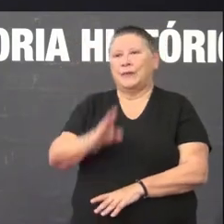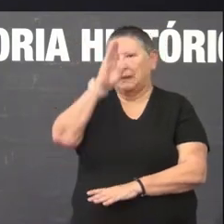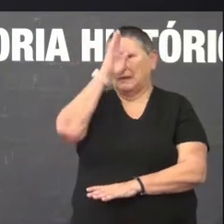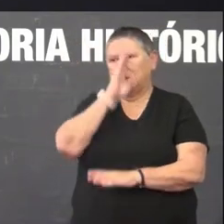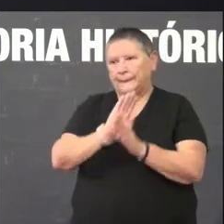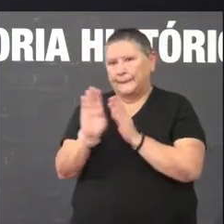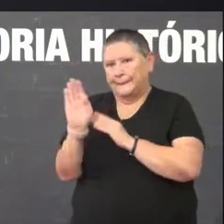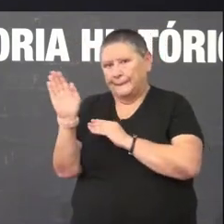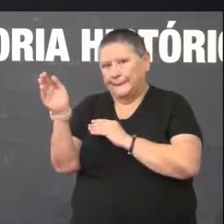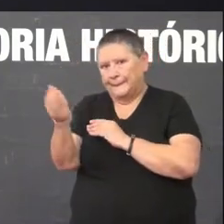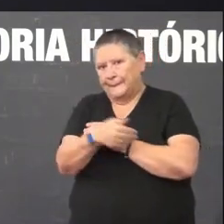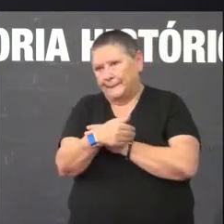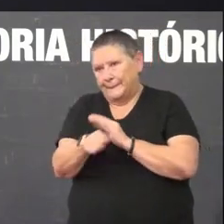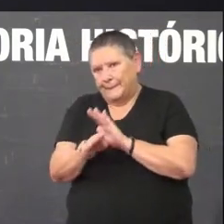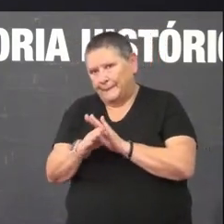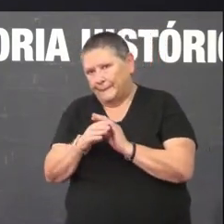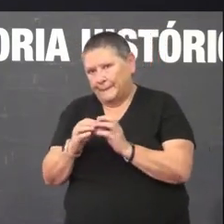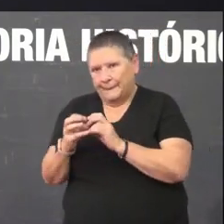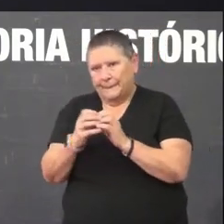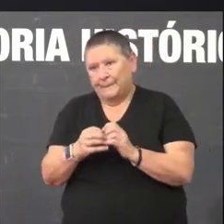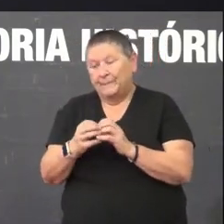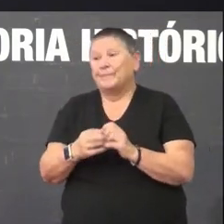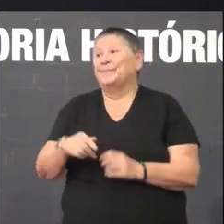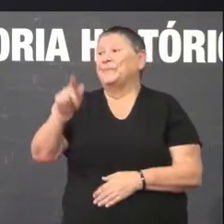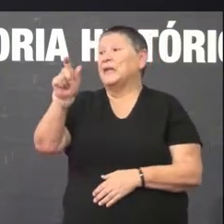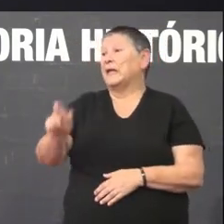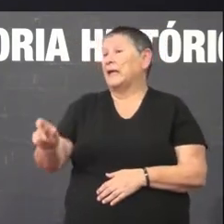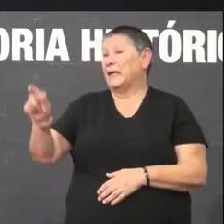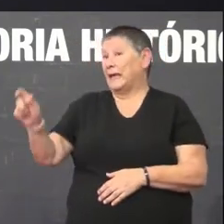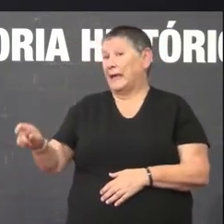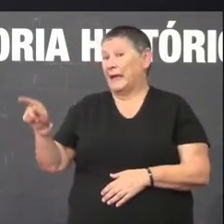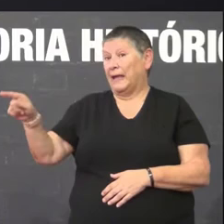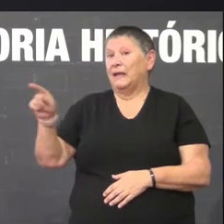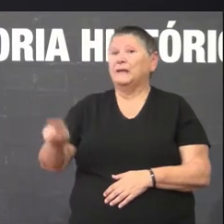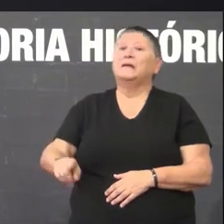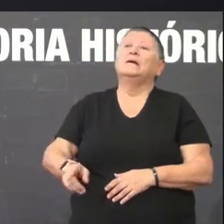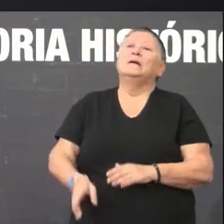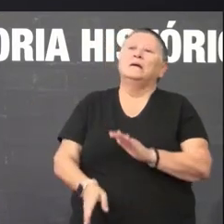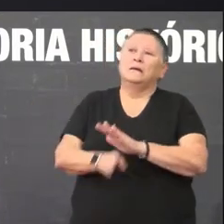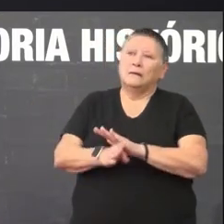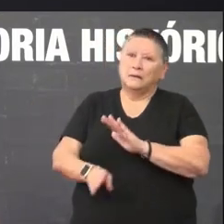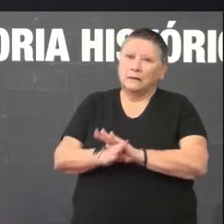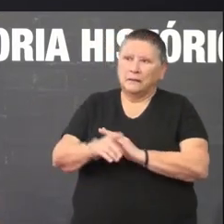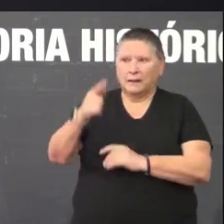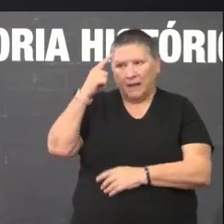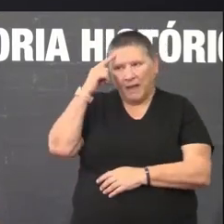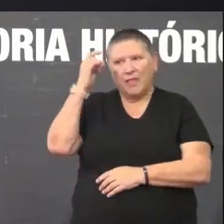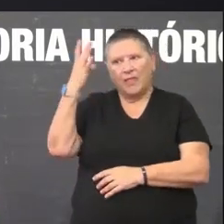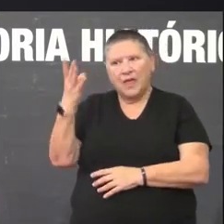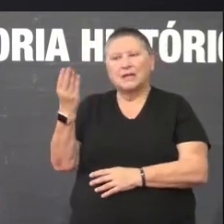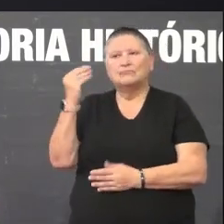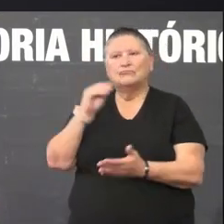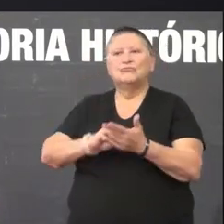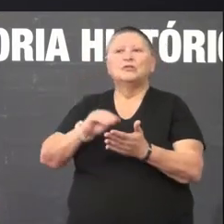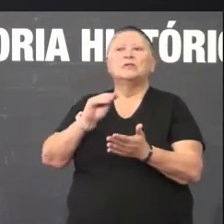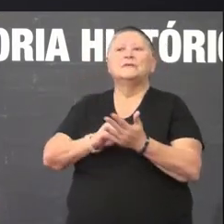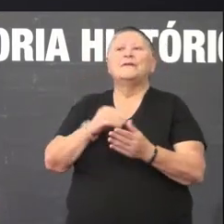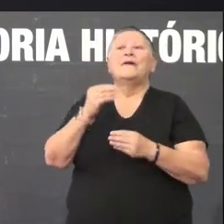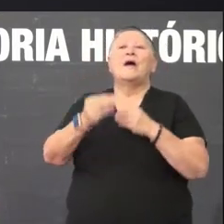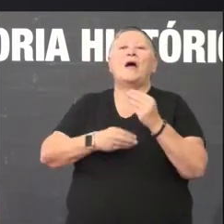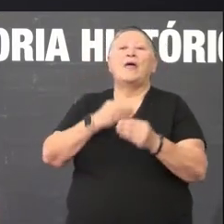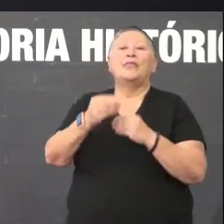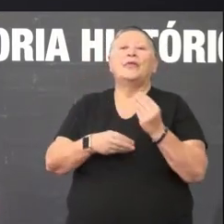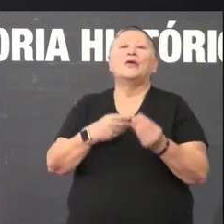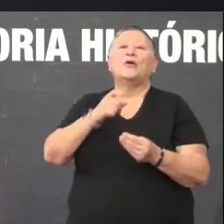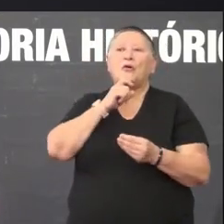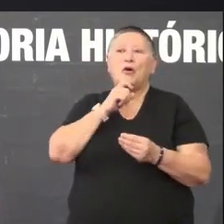xente que exerceu estas, ou que mantivo a defensa destas ideas, tivo que facelo moitas veces pois